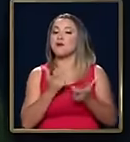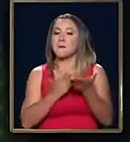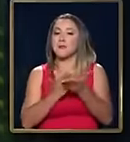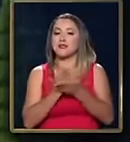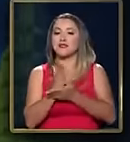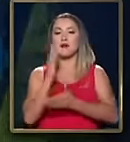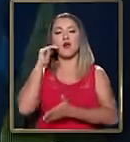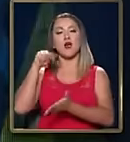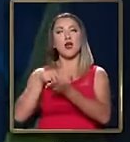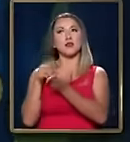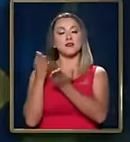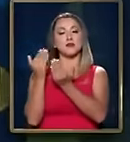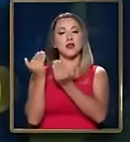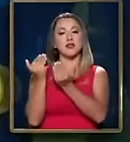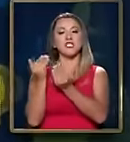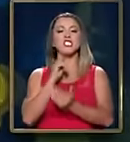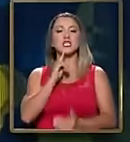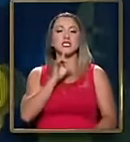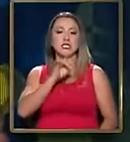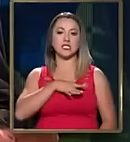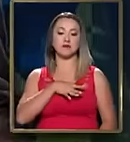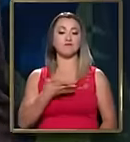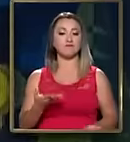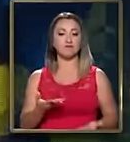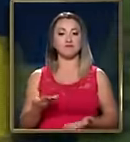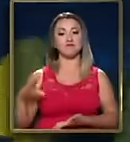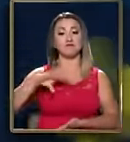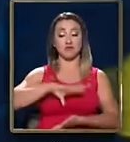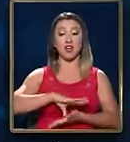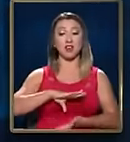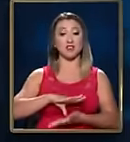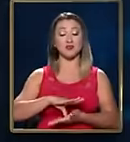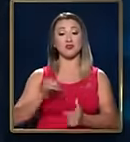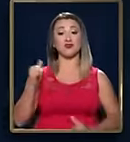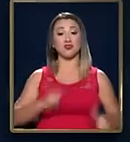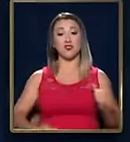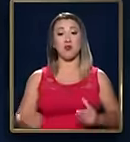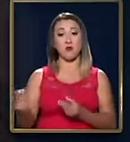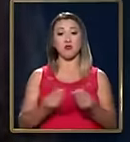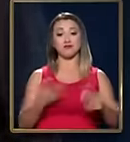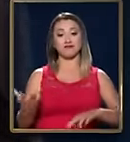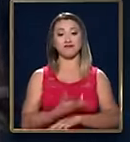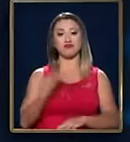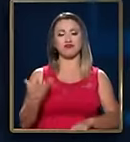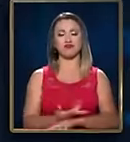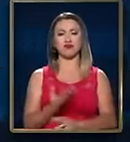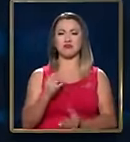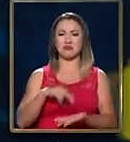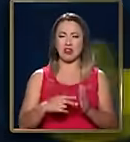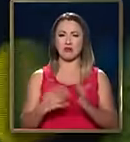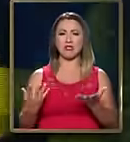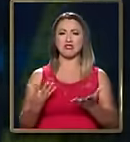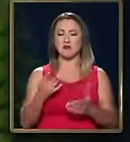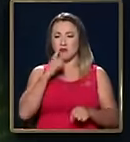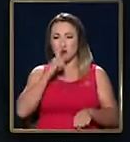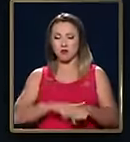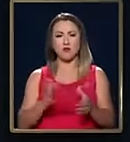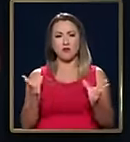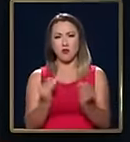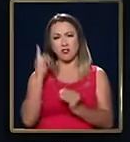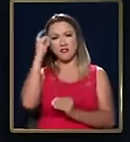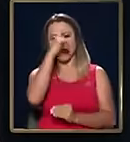la esperanza. Chile. Porque como país no la hemos pasado bien. Han sido momentos difíciles,